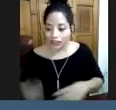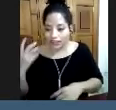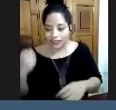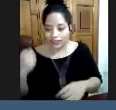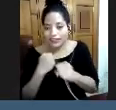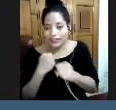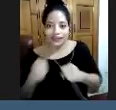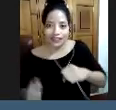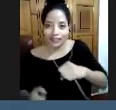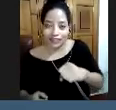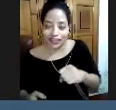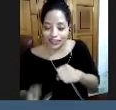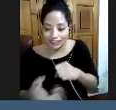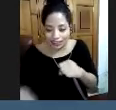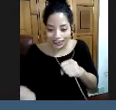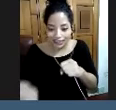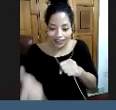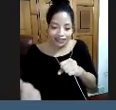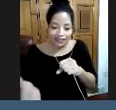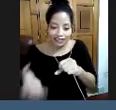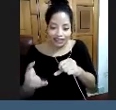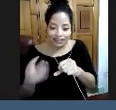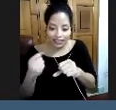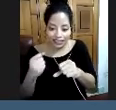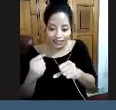Muchas gracias, Liliana. Un abrazo grande. Liliana hablaba